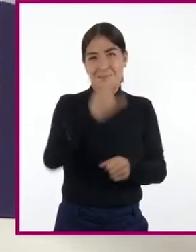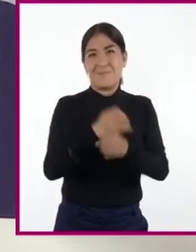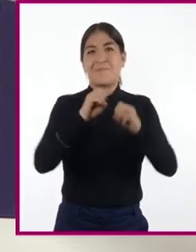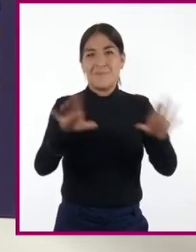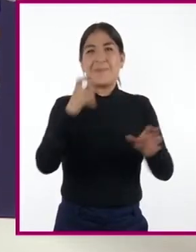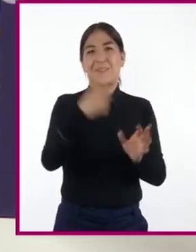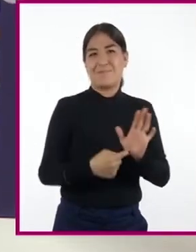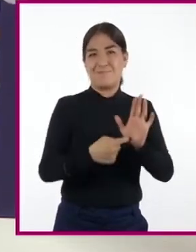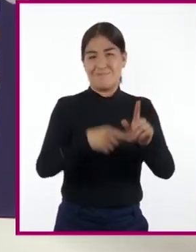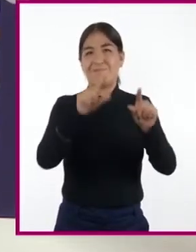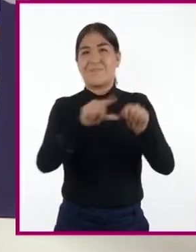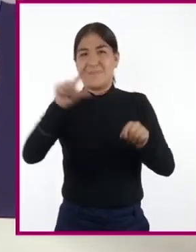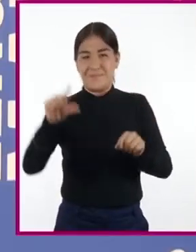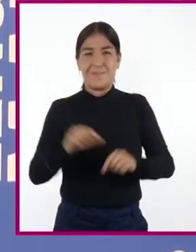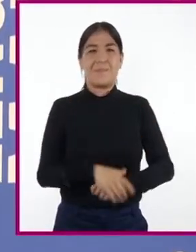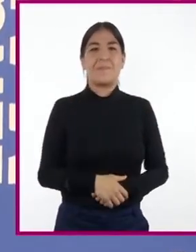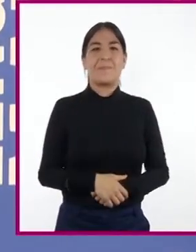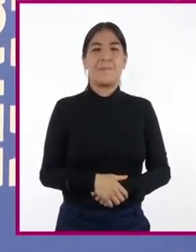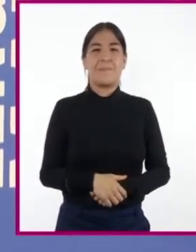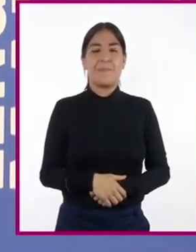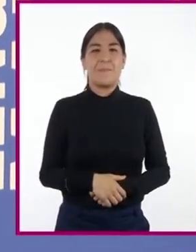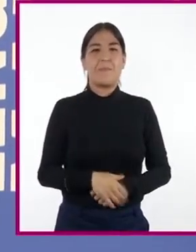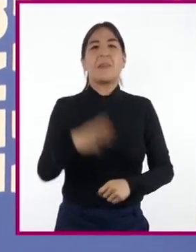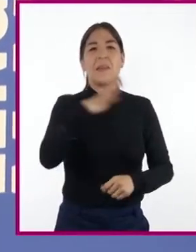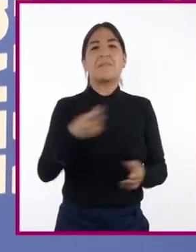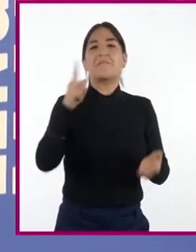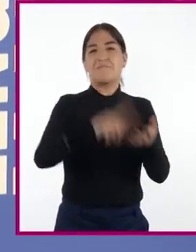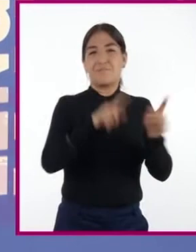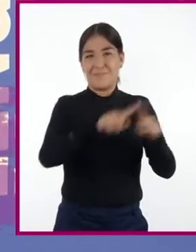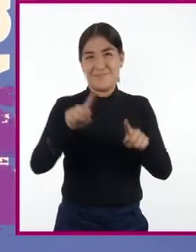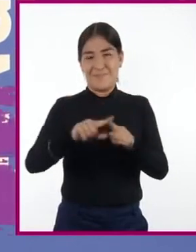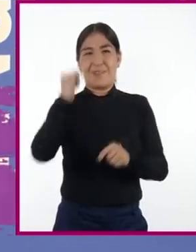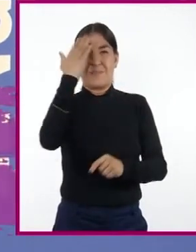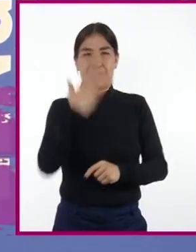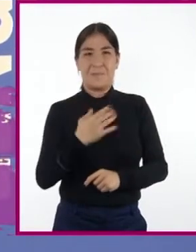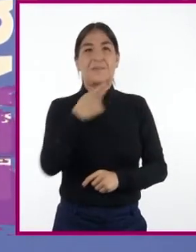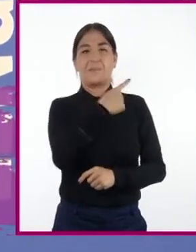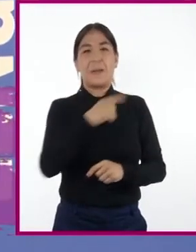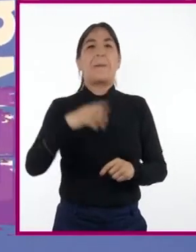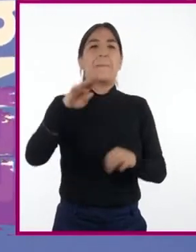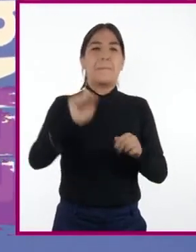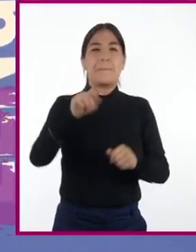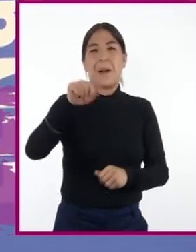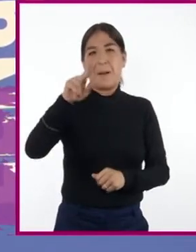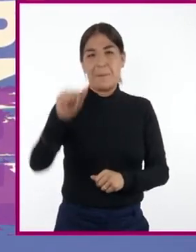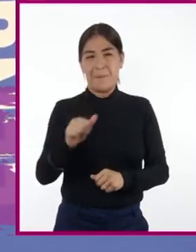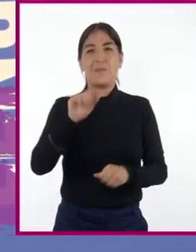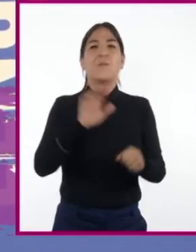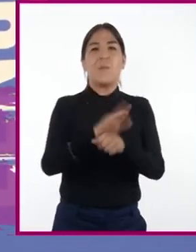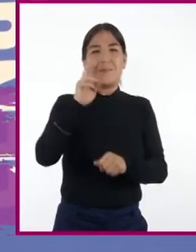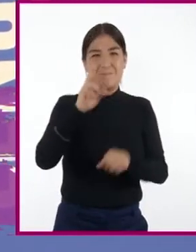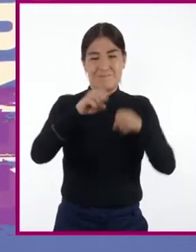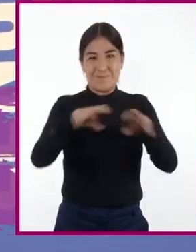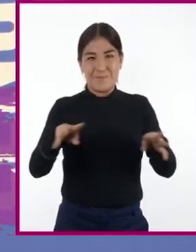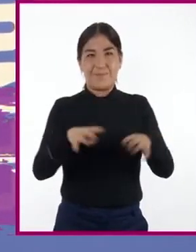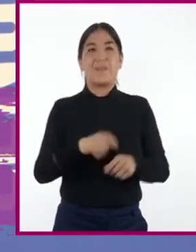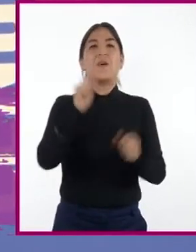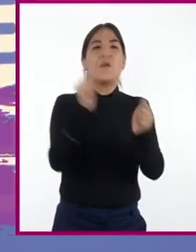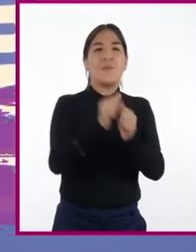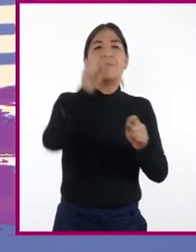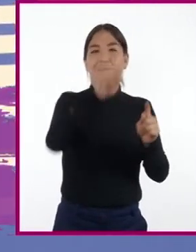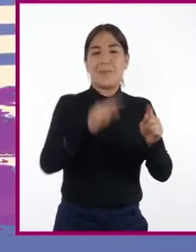que se desprende de los gráficos? Tenemos varios tipos de imágenes. Los mapas conceptuales o mentales, los cuadros